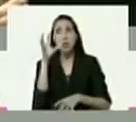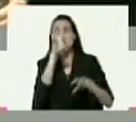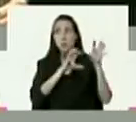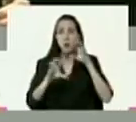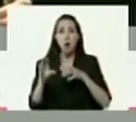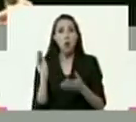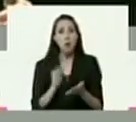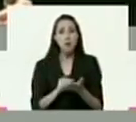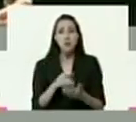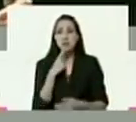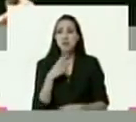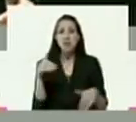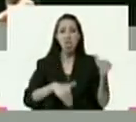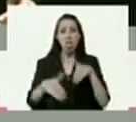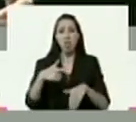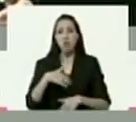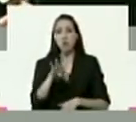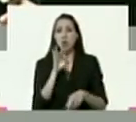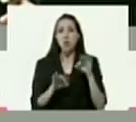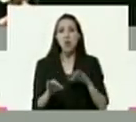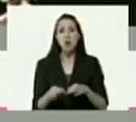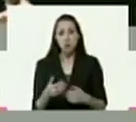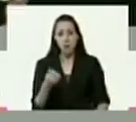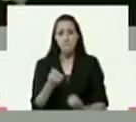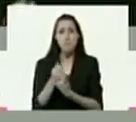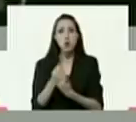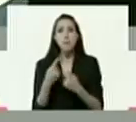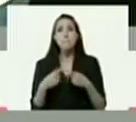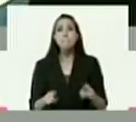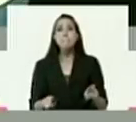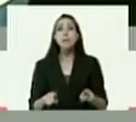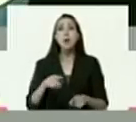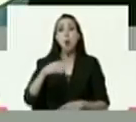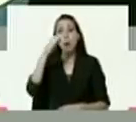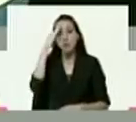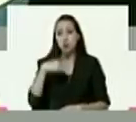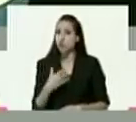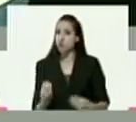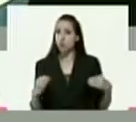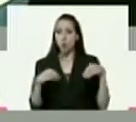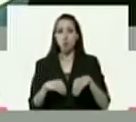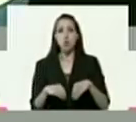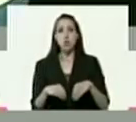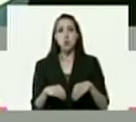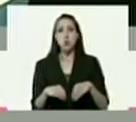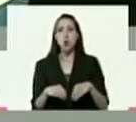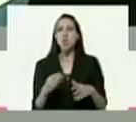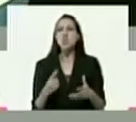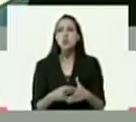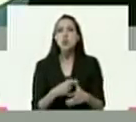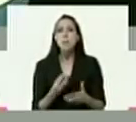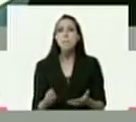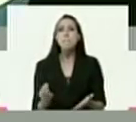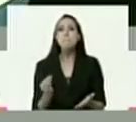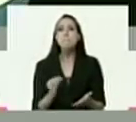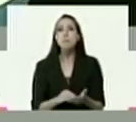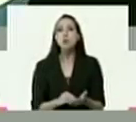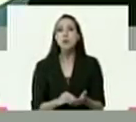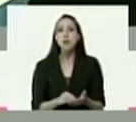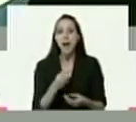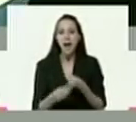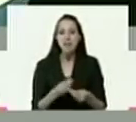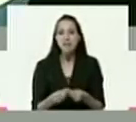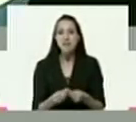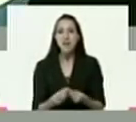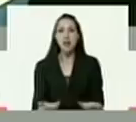sí voté a favor, pero si se deciden acciones militares, no voy a estar de acuerdo. Entonces, ¿para qué lo activa? O sea, no puede ser tanta